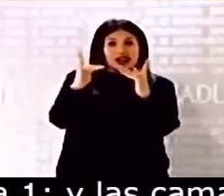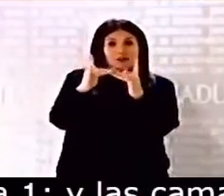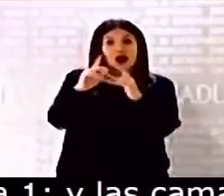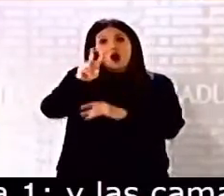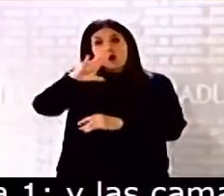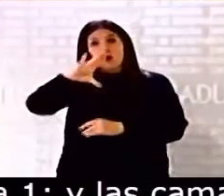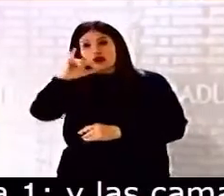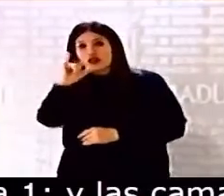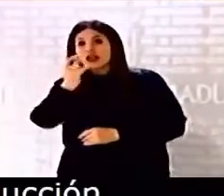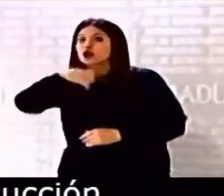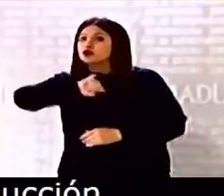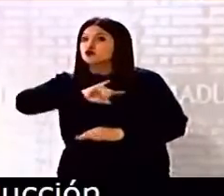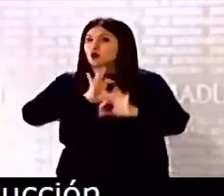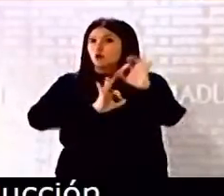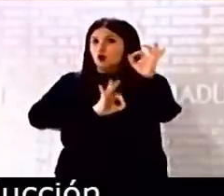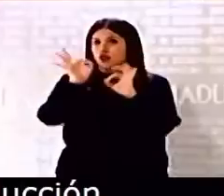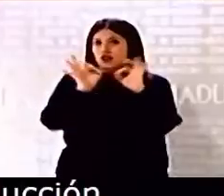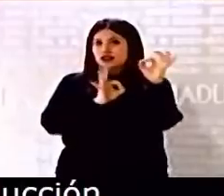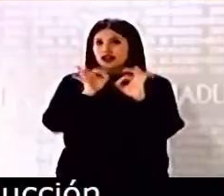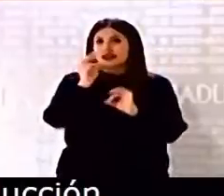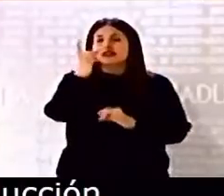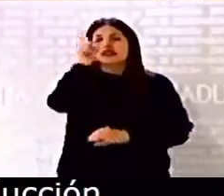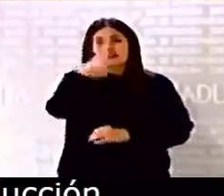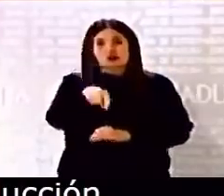unos porcentajes que también